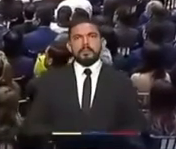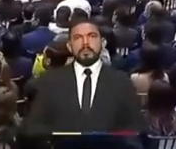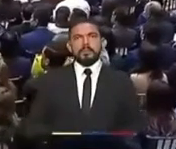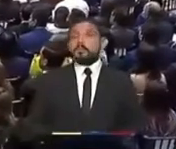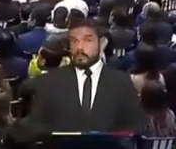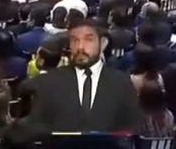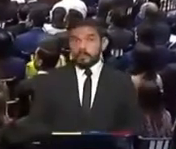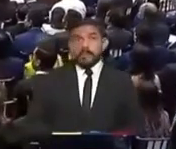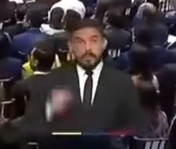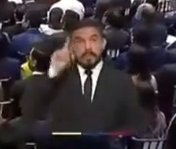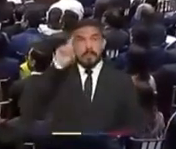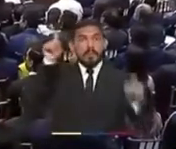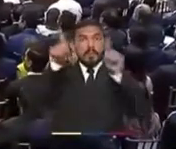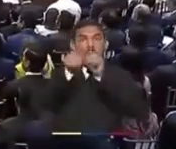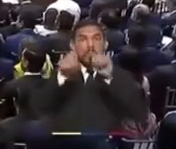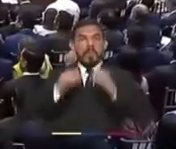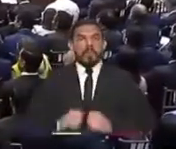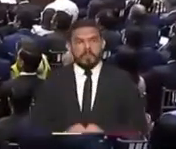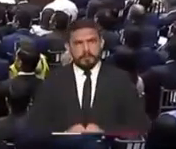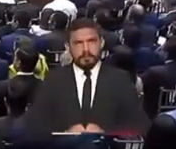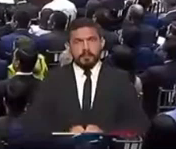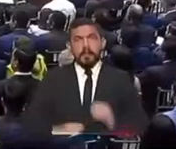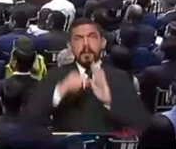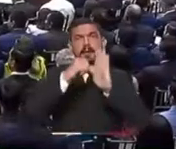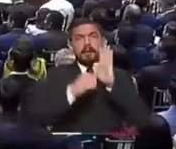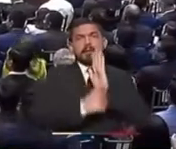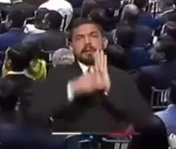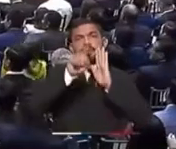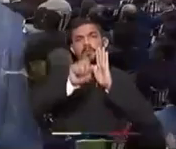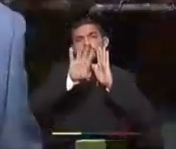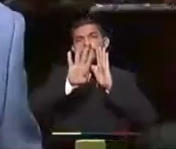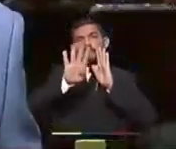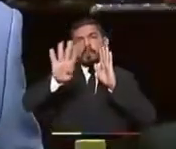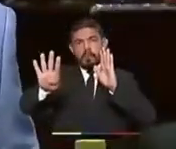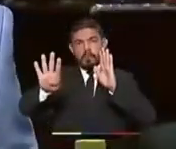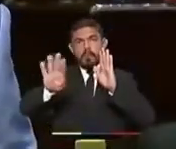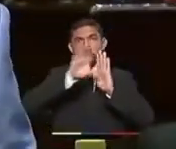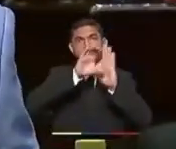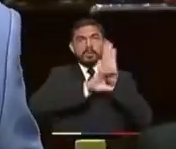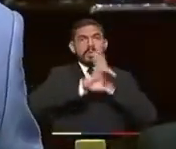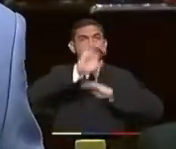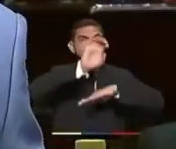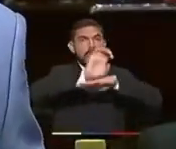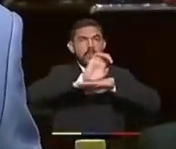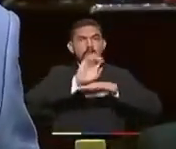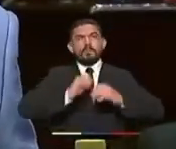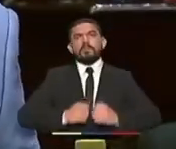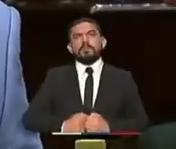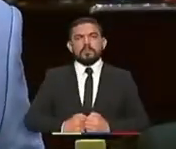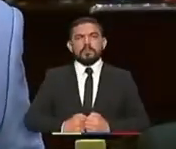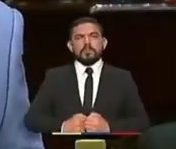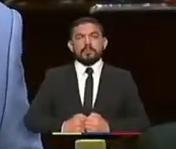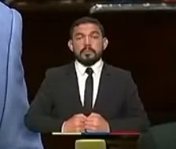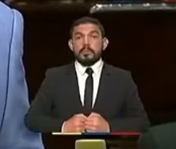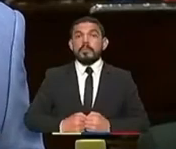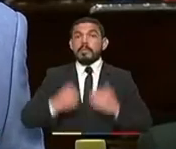de conformidad con lo dispuesto en el artículo 144 de la Constitución de la República del Ecuador,